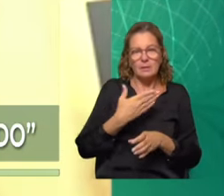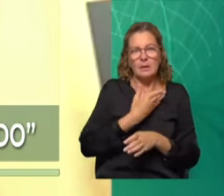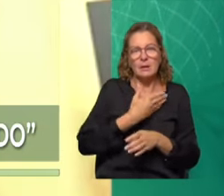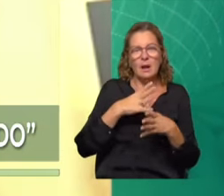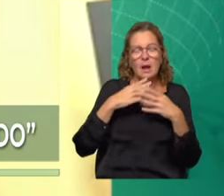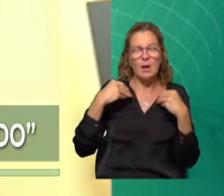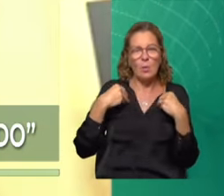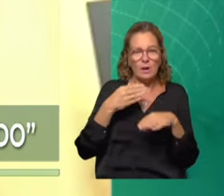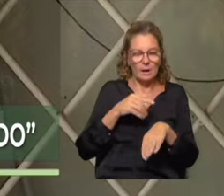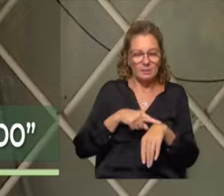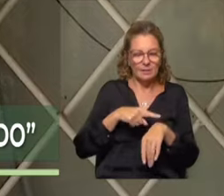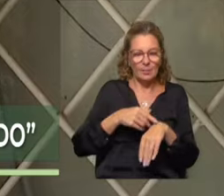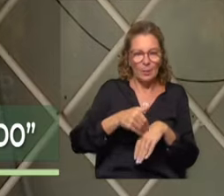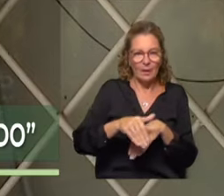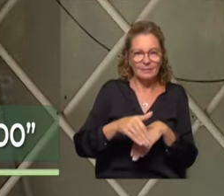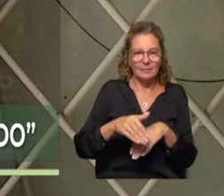completo y extendido.